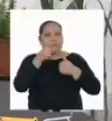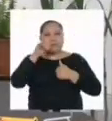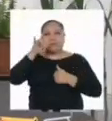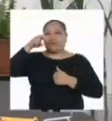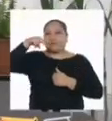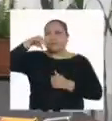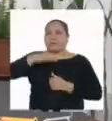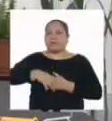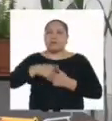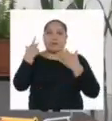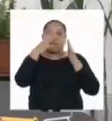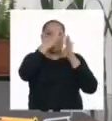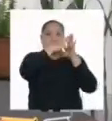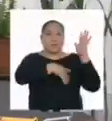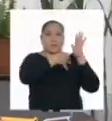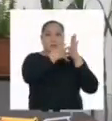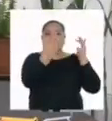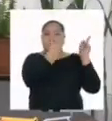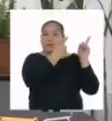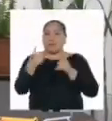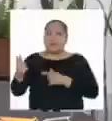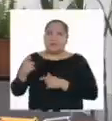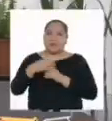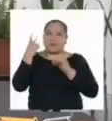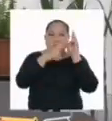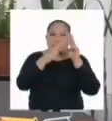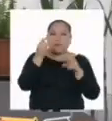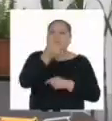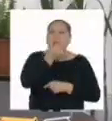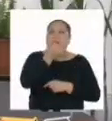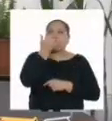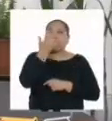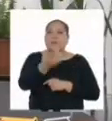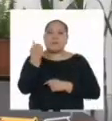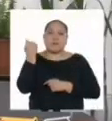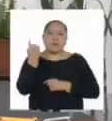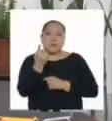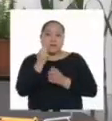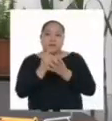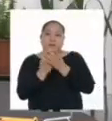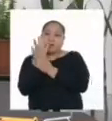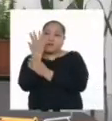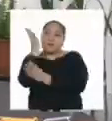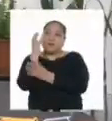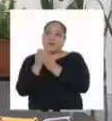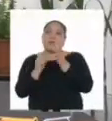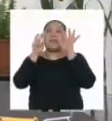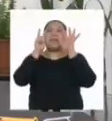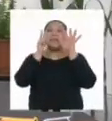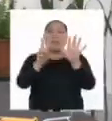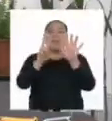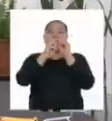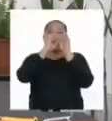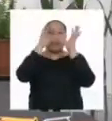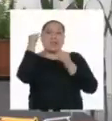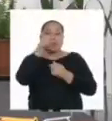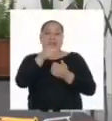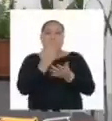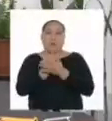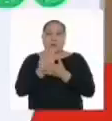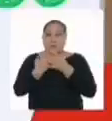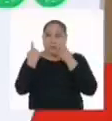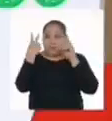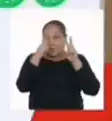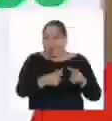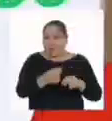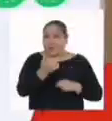que ya tenemos esta tabla lista, podemos revisar lo que ha sucedido con cada planta después de 7 días del experimento. ¿Vamos